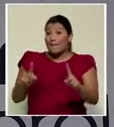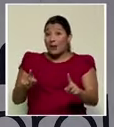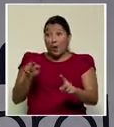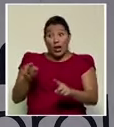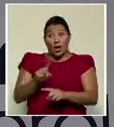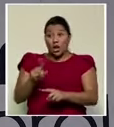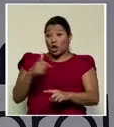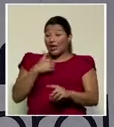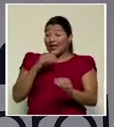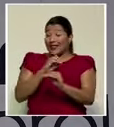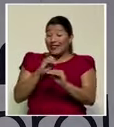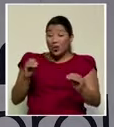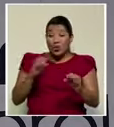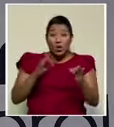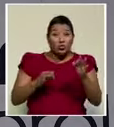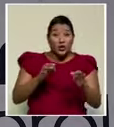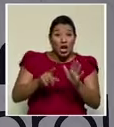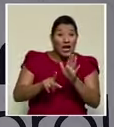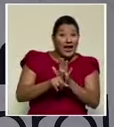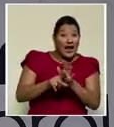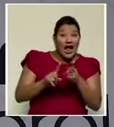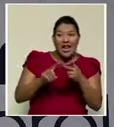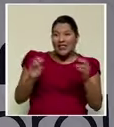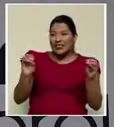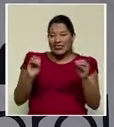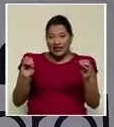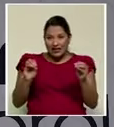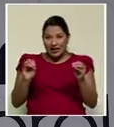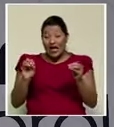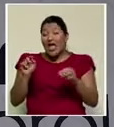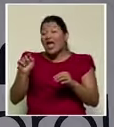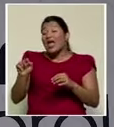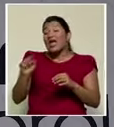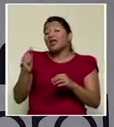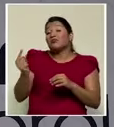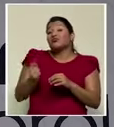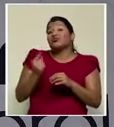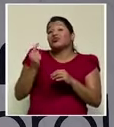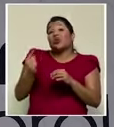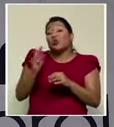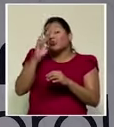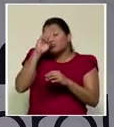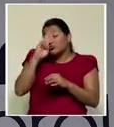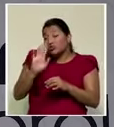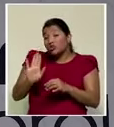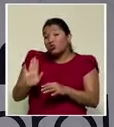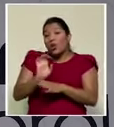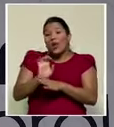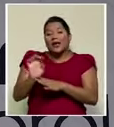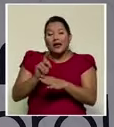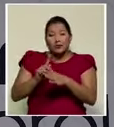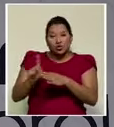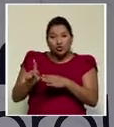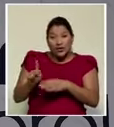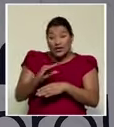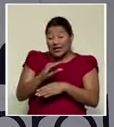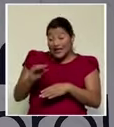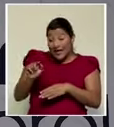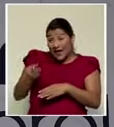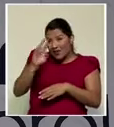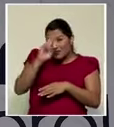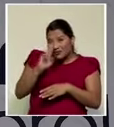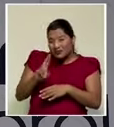jurisprudencial, lo que hay es una razón de profunda ética personal. y de profundo respeto por